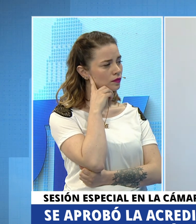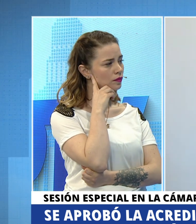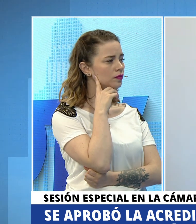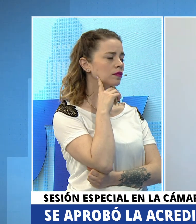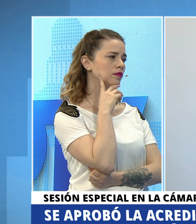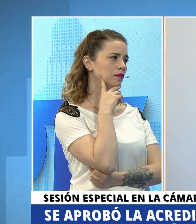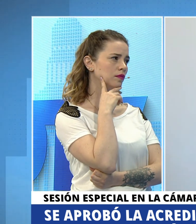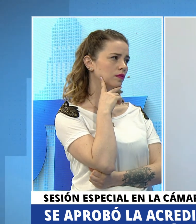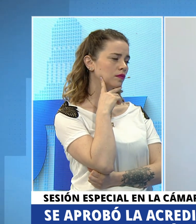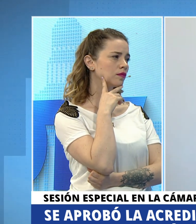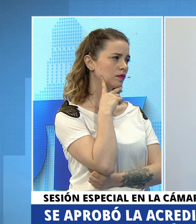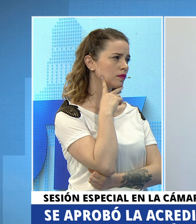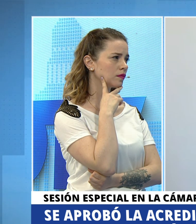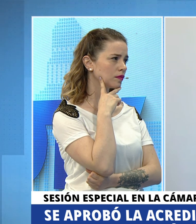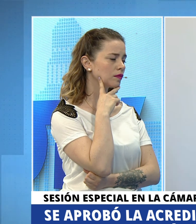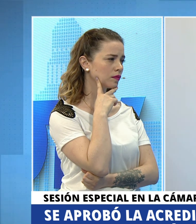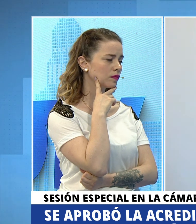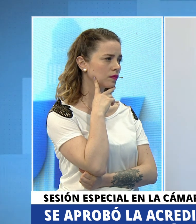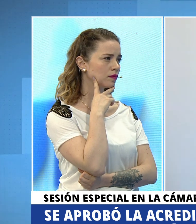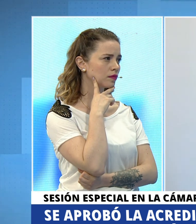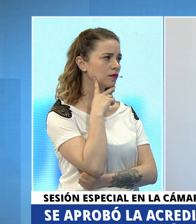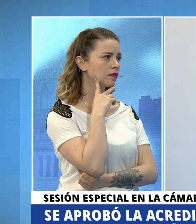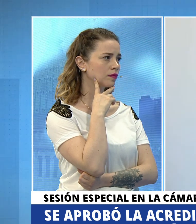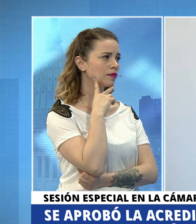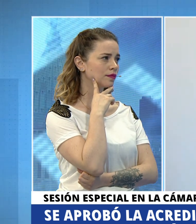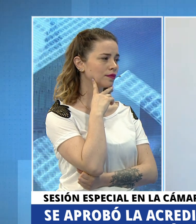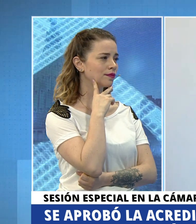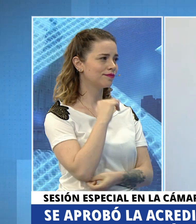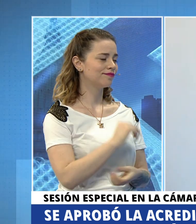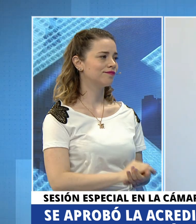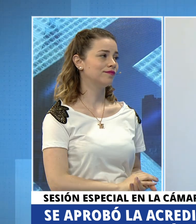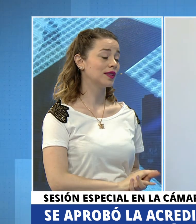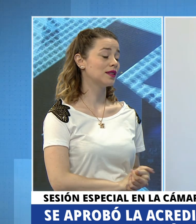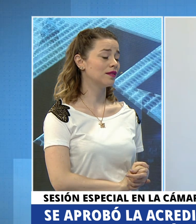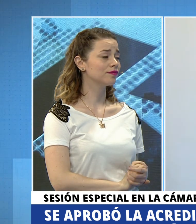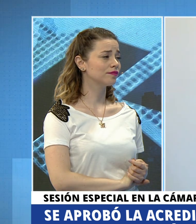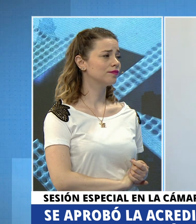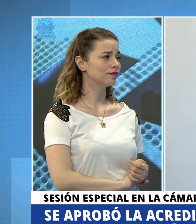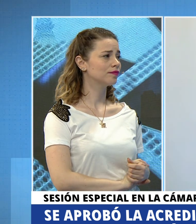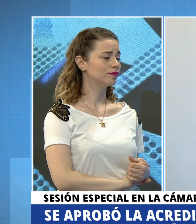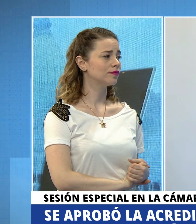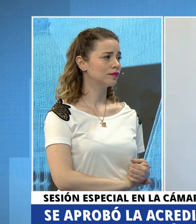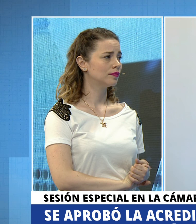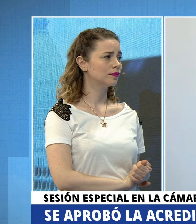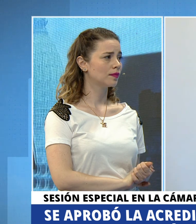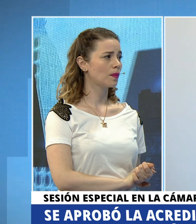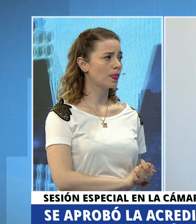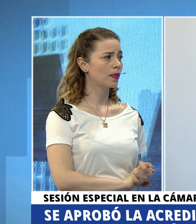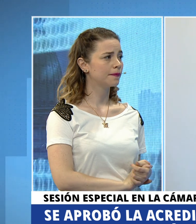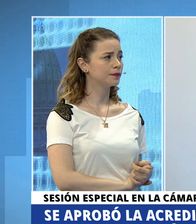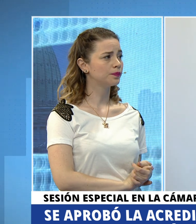las tarjetas a los comercios. El tema tarjetas es siempre un tema polémico porque hay muchos intereses en